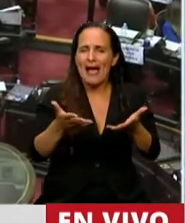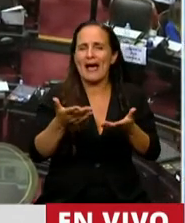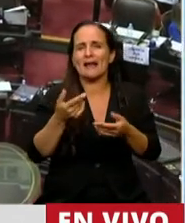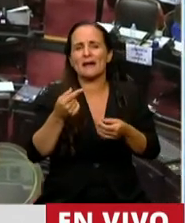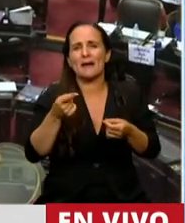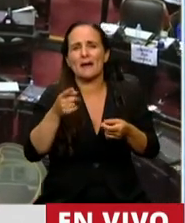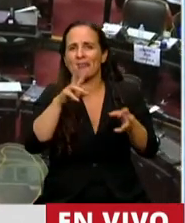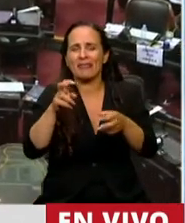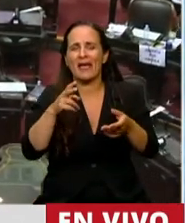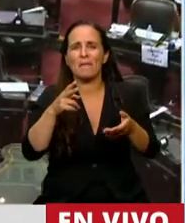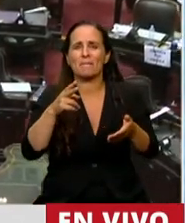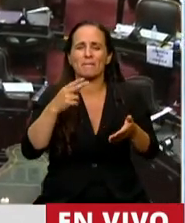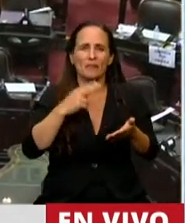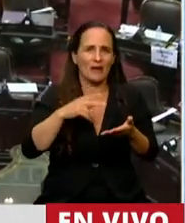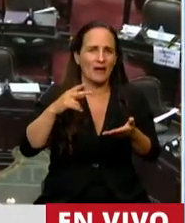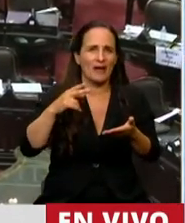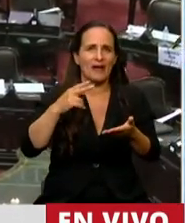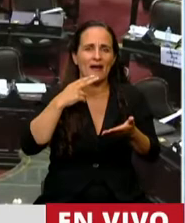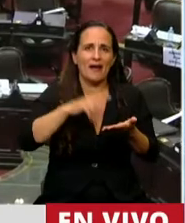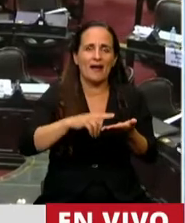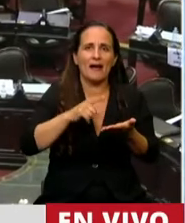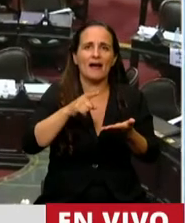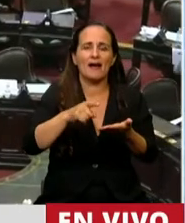fiscales, preferiríamos un fuerte